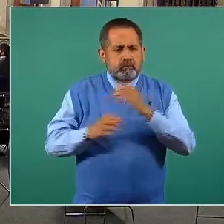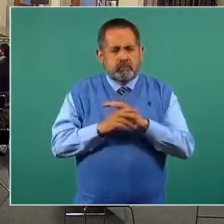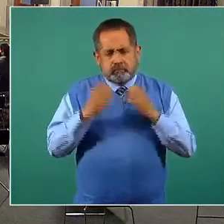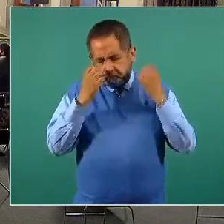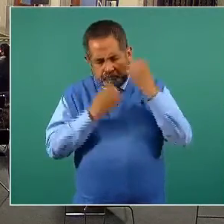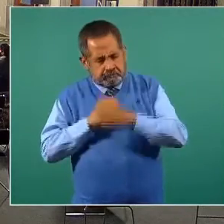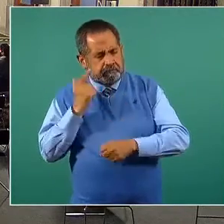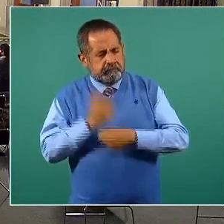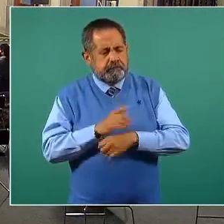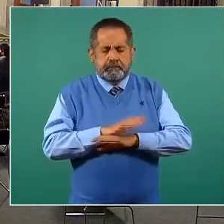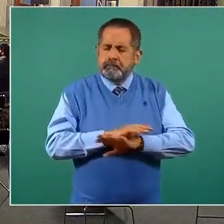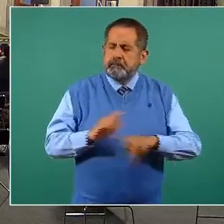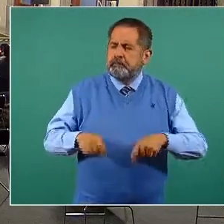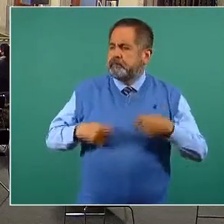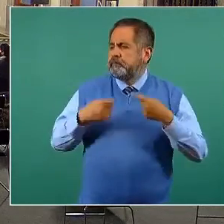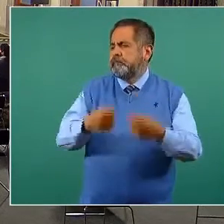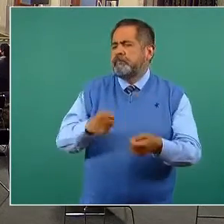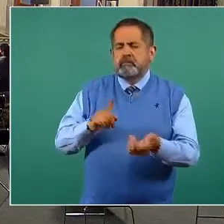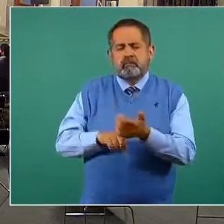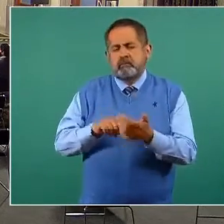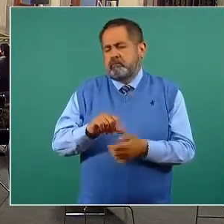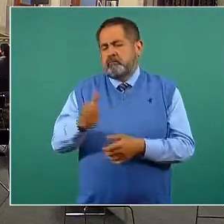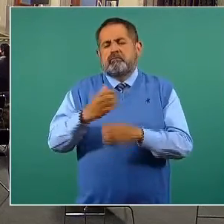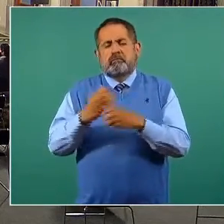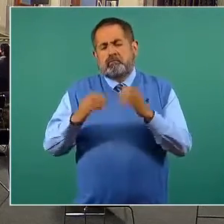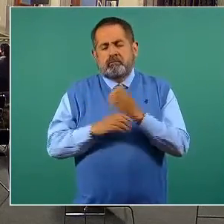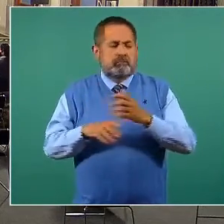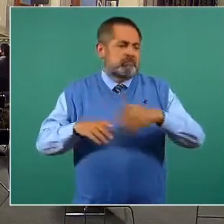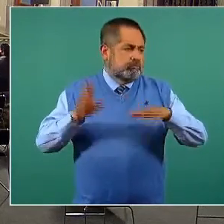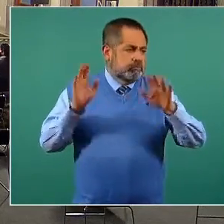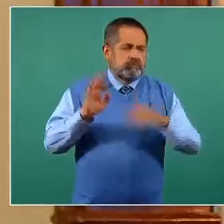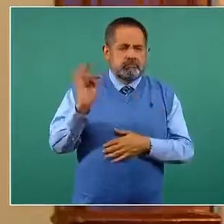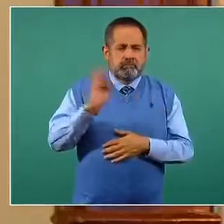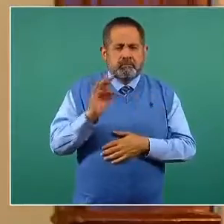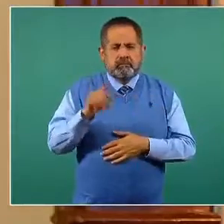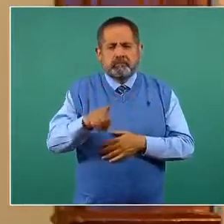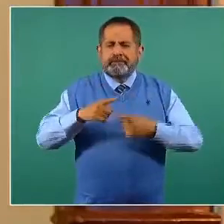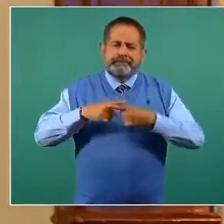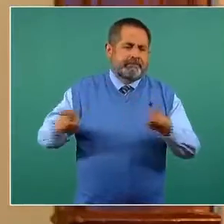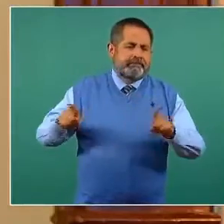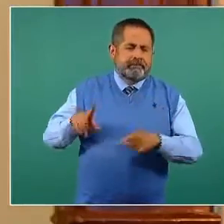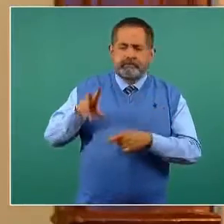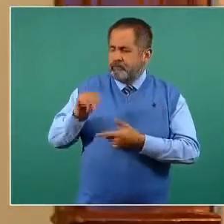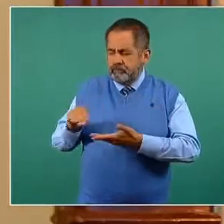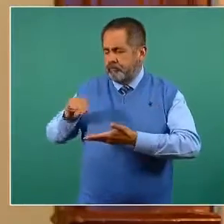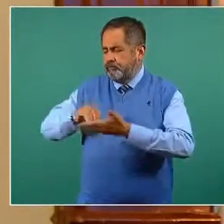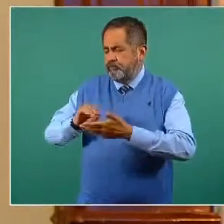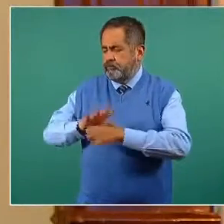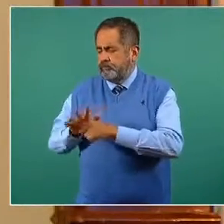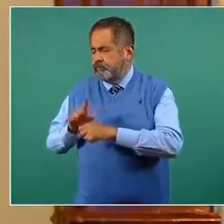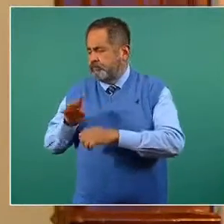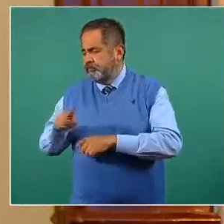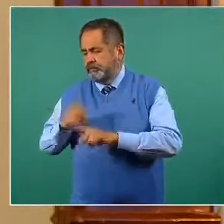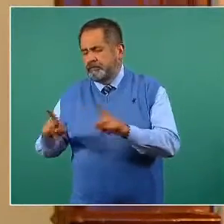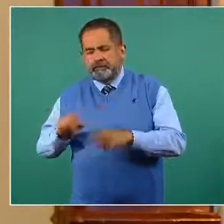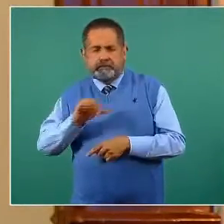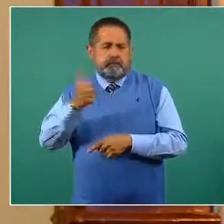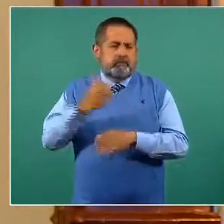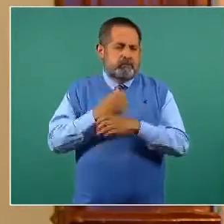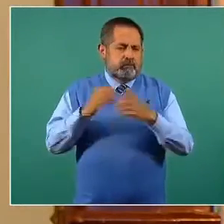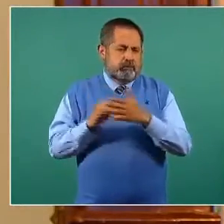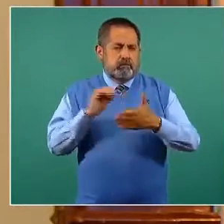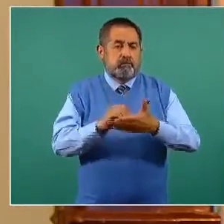revisión, otorgan el diagnóstico correspondiente, que puede ser obviamente o es diferente a la COVID-19. Y bueno, esto es